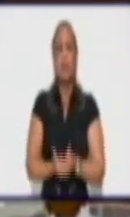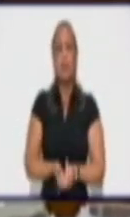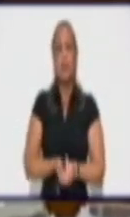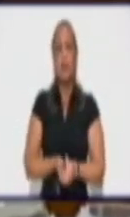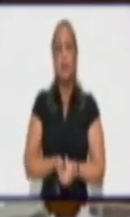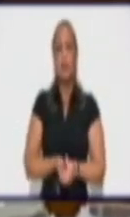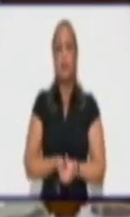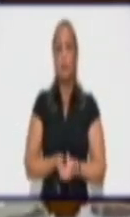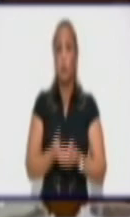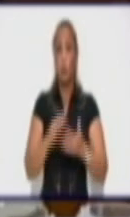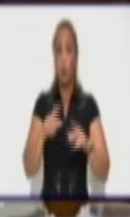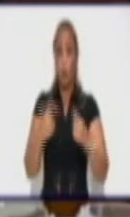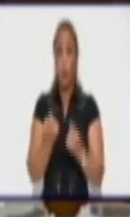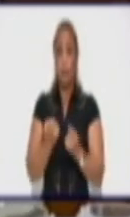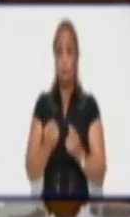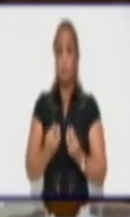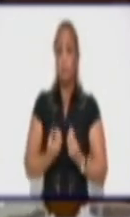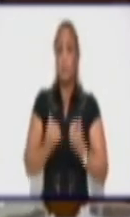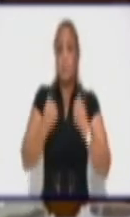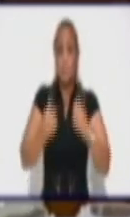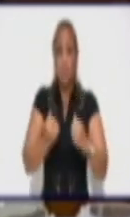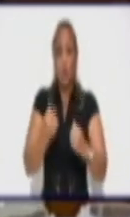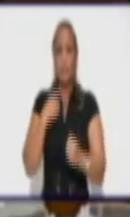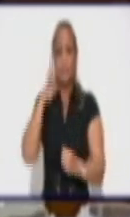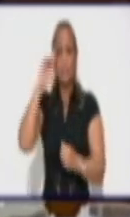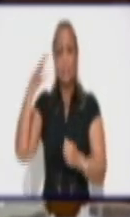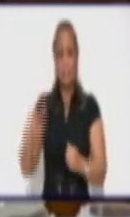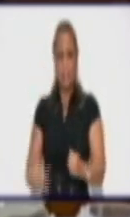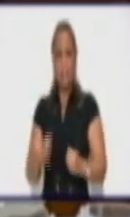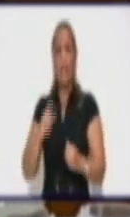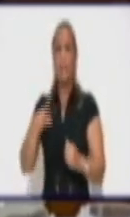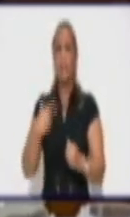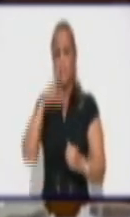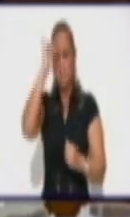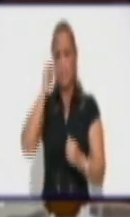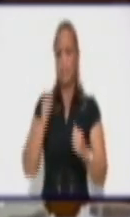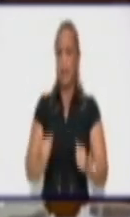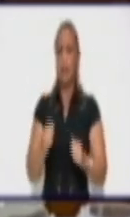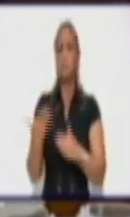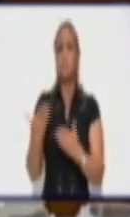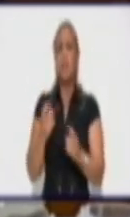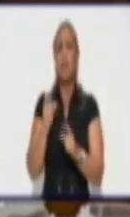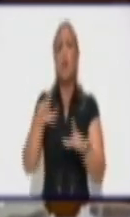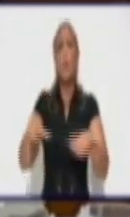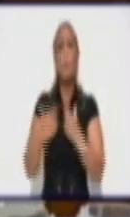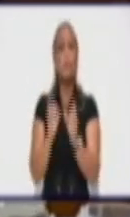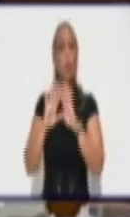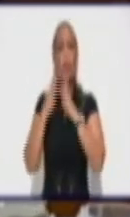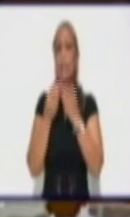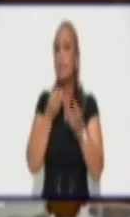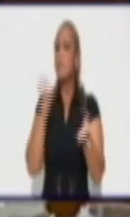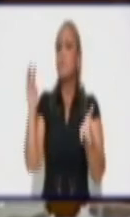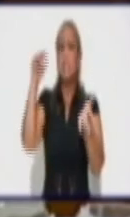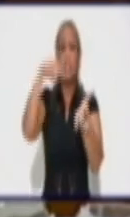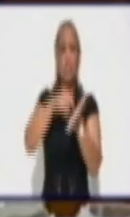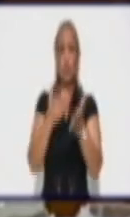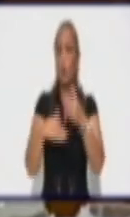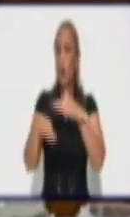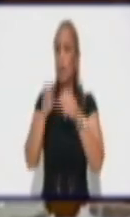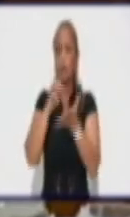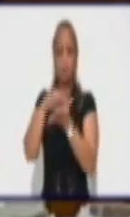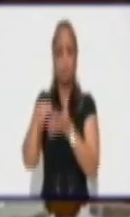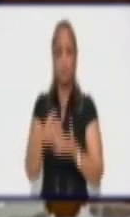decisión digna y está listo para para cumplir cualquier misión desde cualquier territorio reiteró